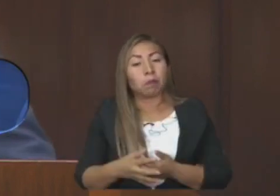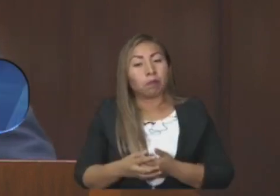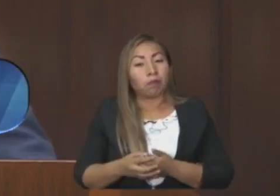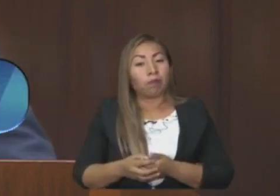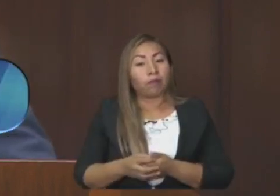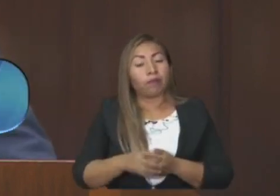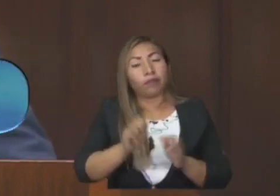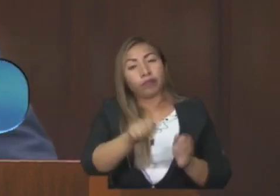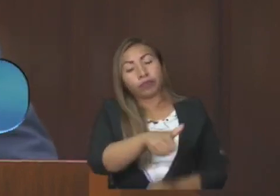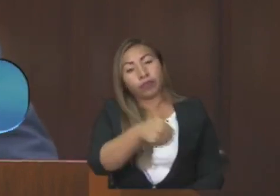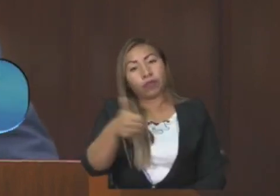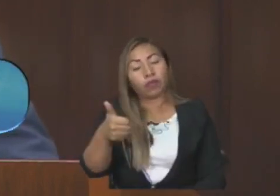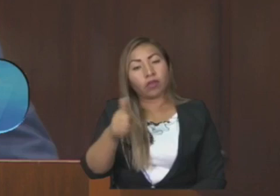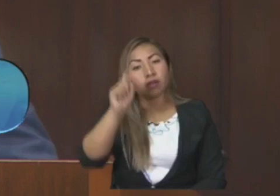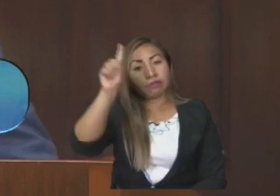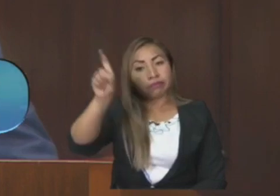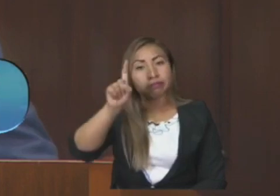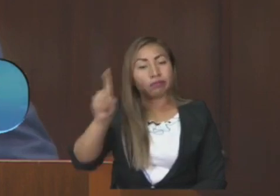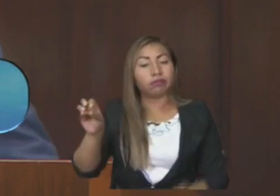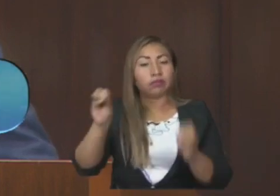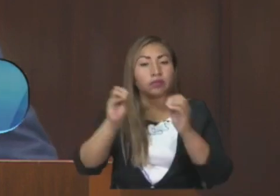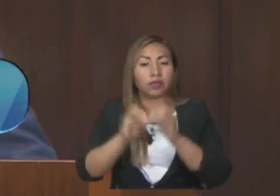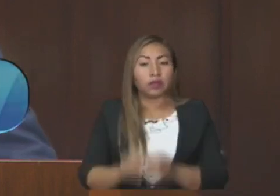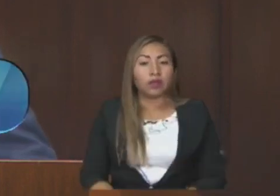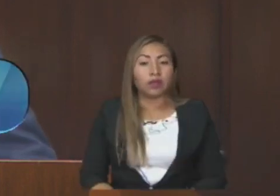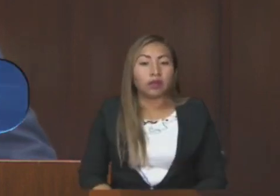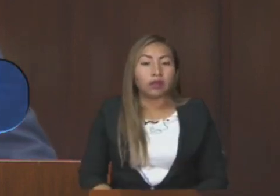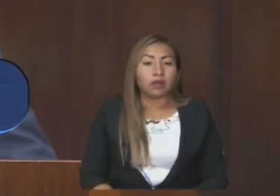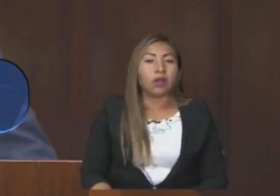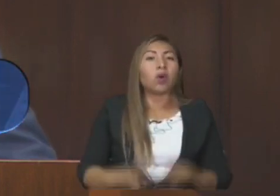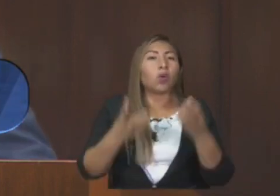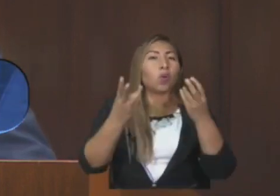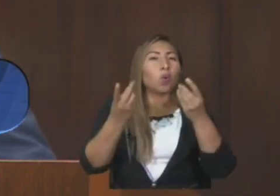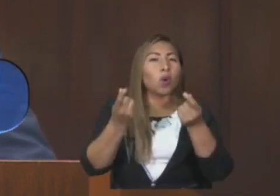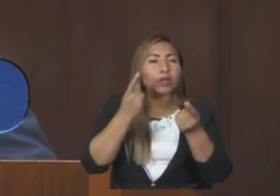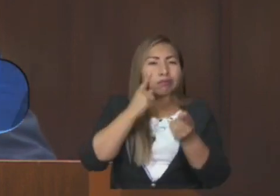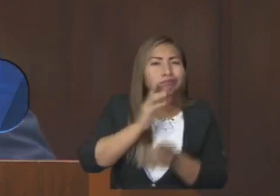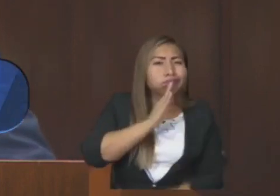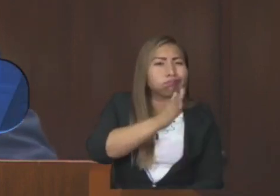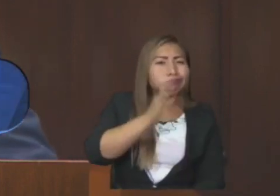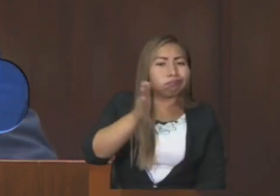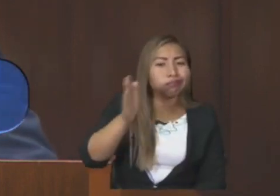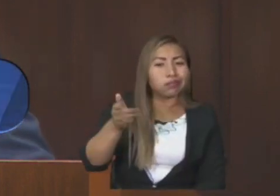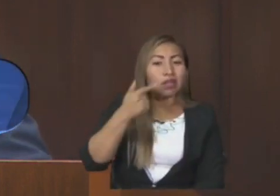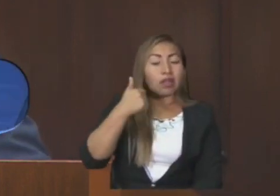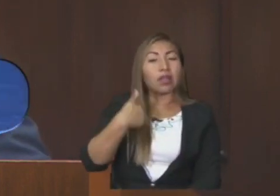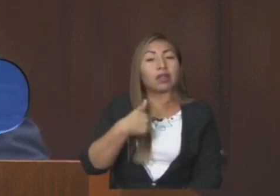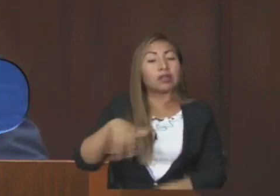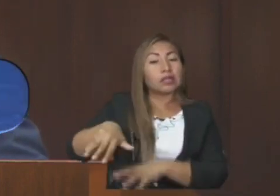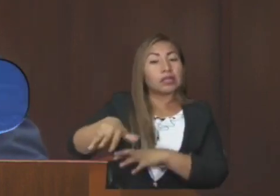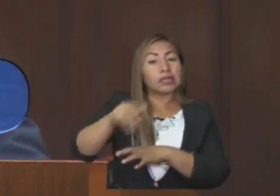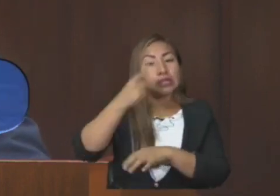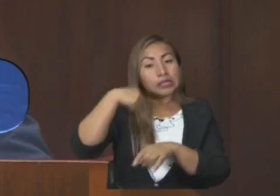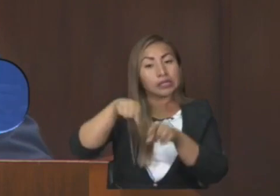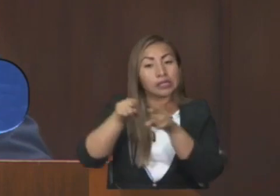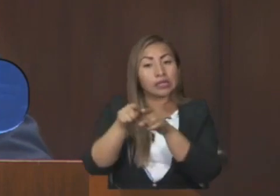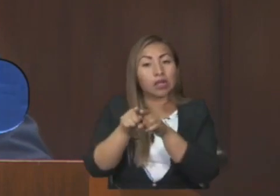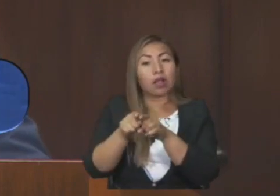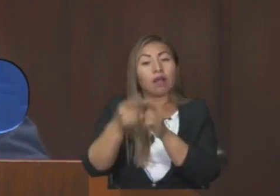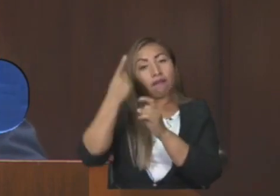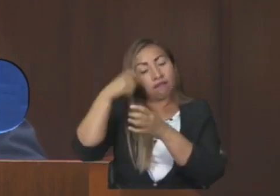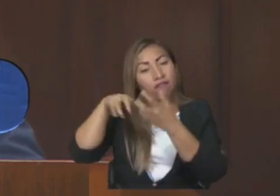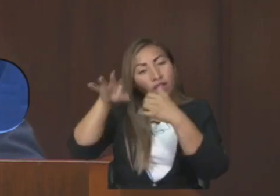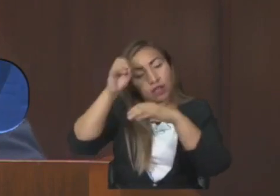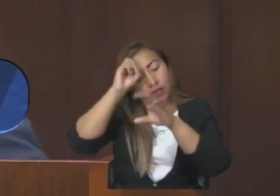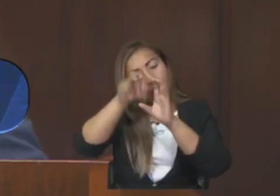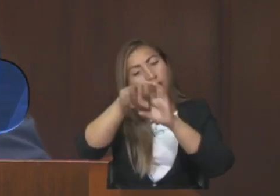Siguiente pregunta, presidente. ¿Cuántas inspecciones ha realizado la Dirección de Recursos Minerales del MISI al proyecto Cobre Panamá